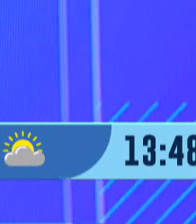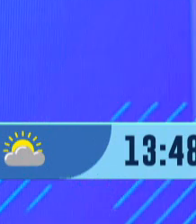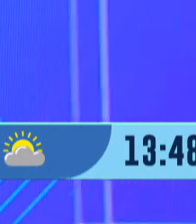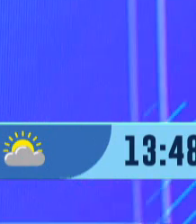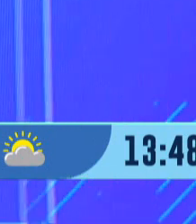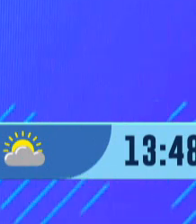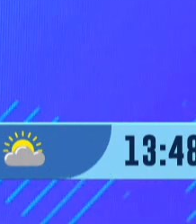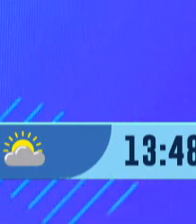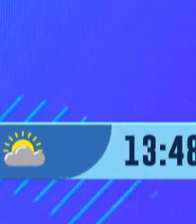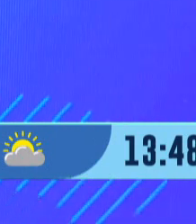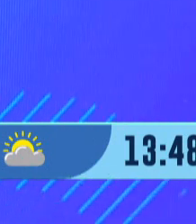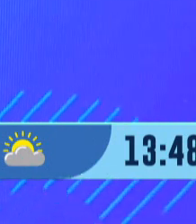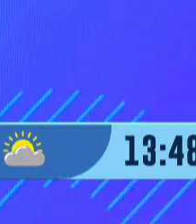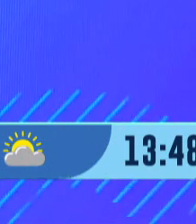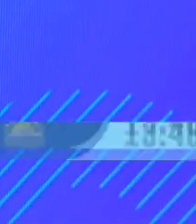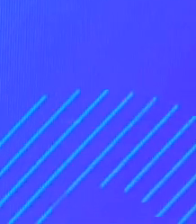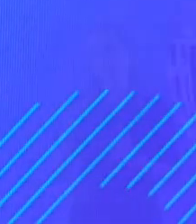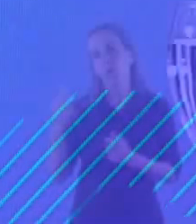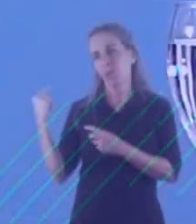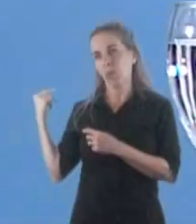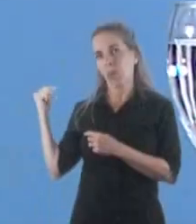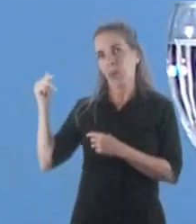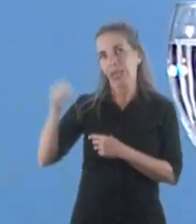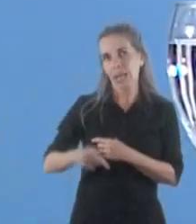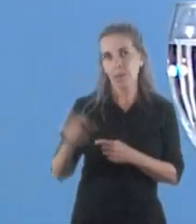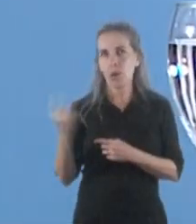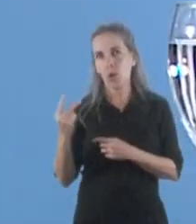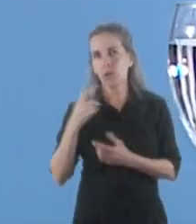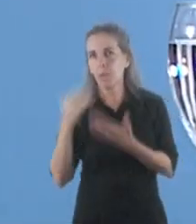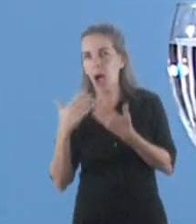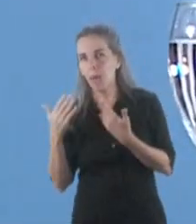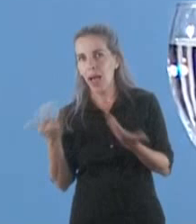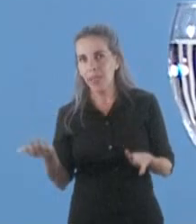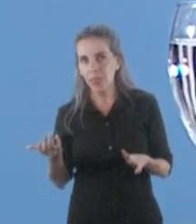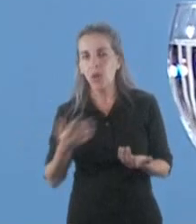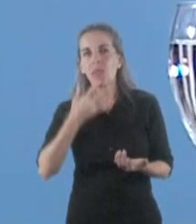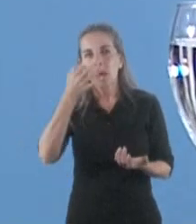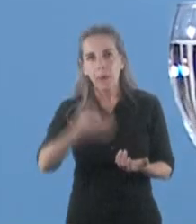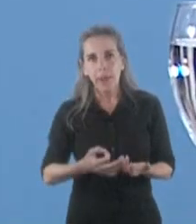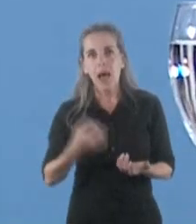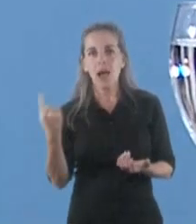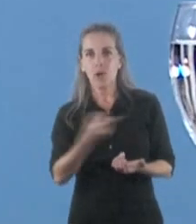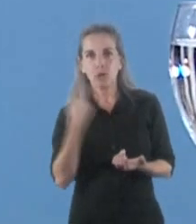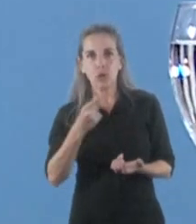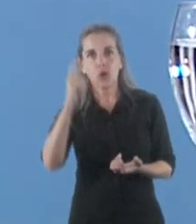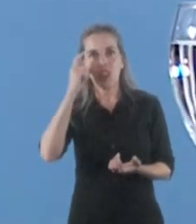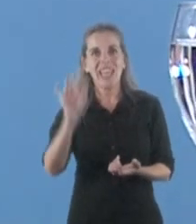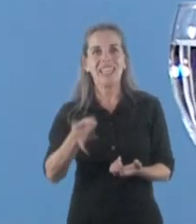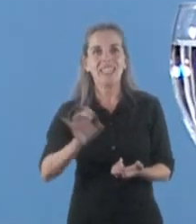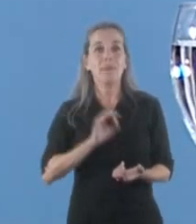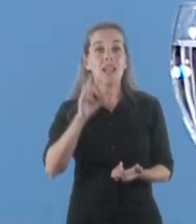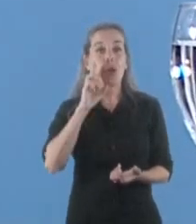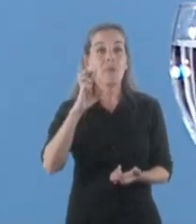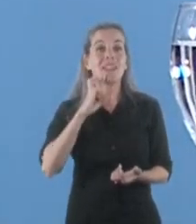Vamos a verlo, provincia de Buenos Aires, habla el presidente Alberto Fernández. La verdad que nosotros asumimos el 10 de diciembre del año